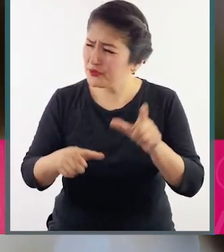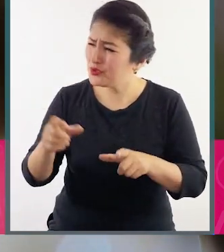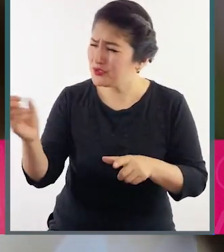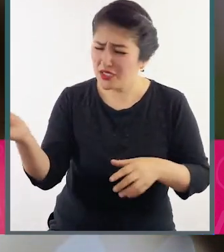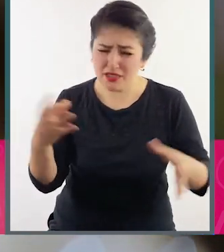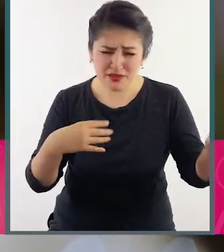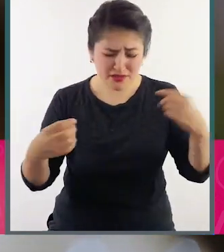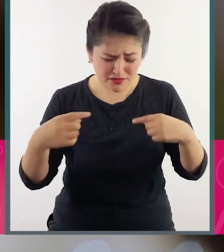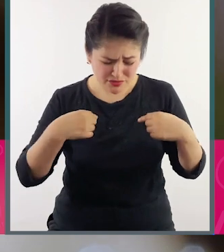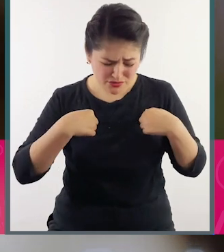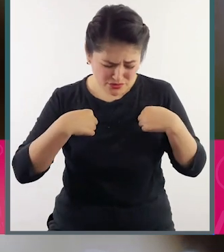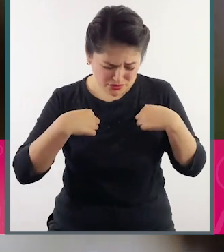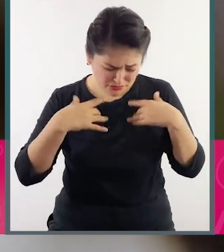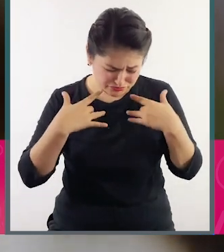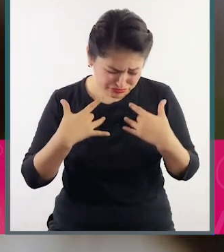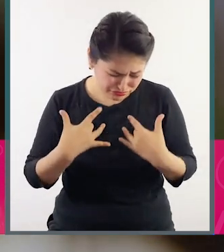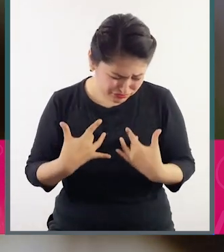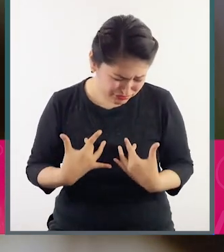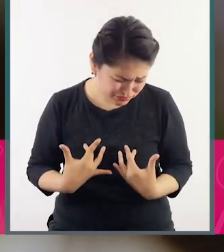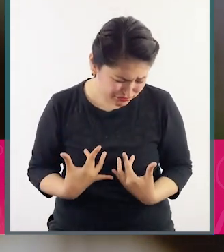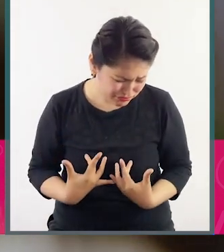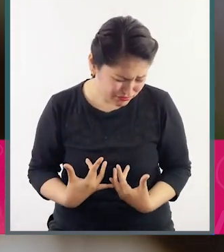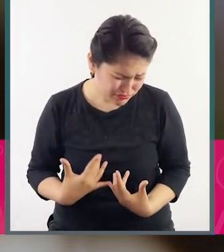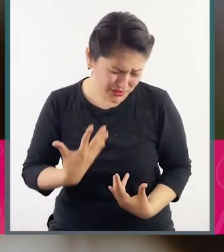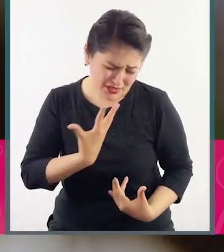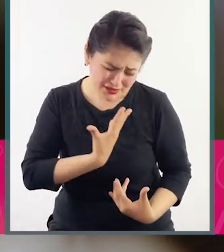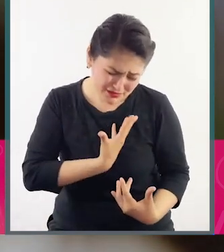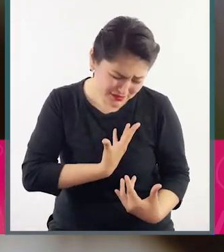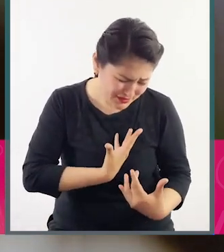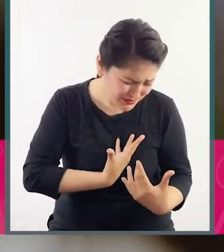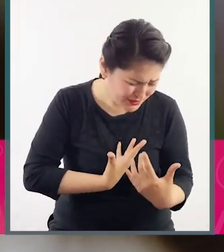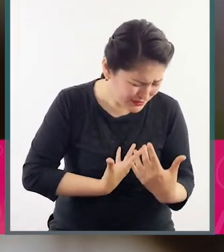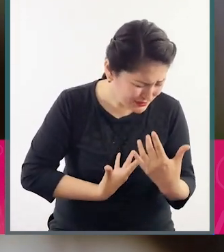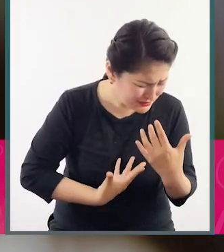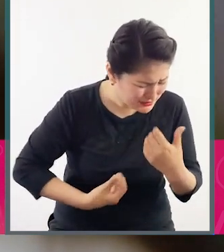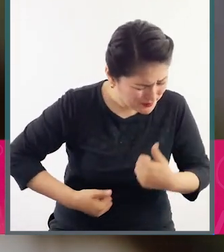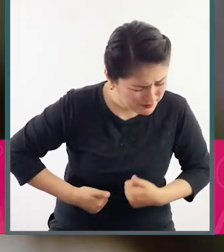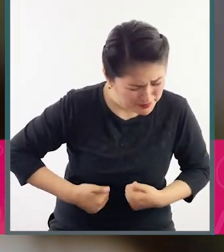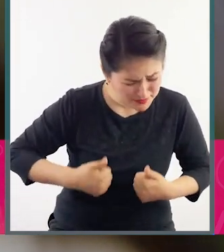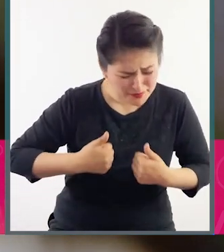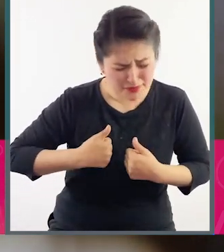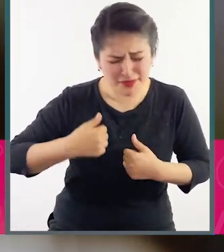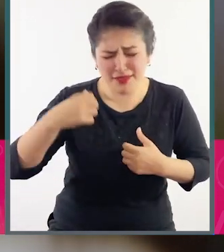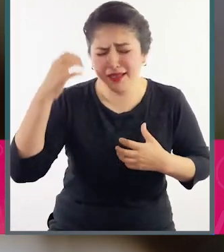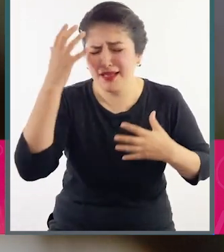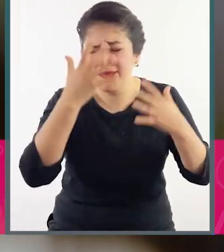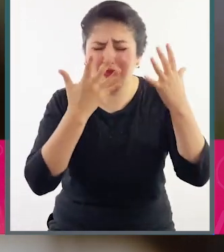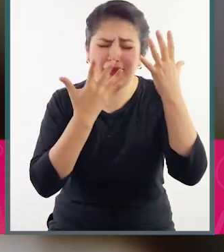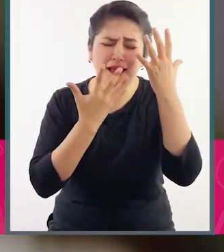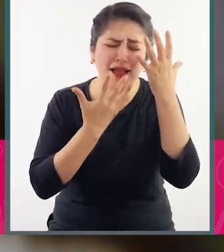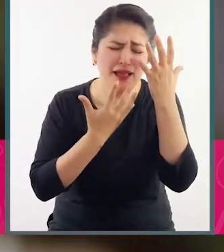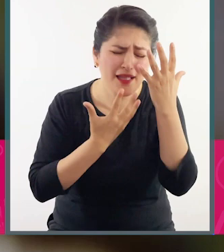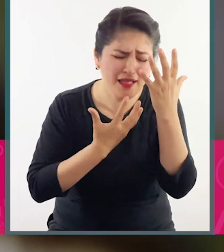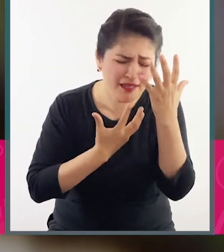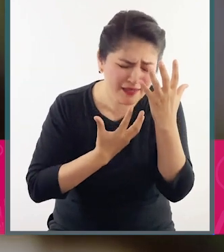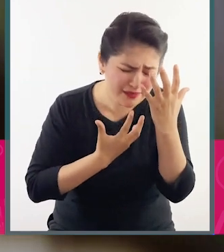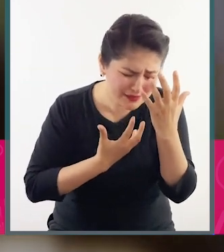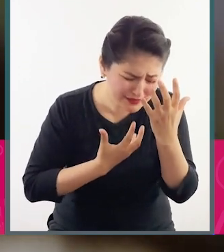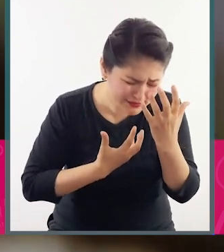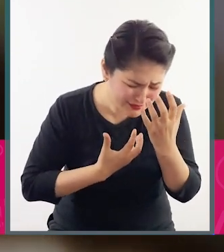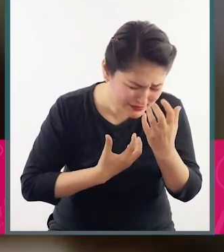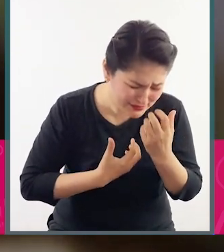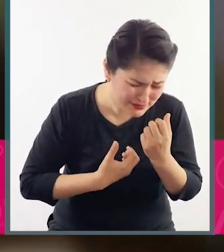Dicen que triste estoy, que vivo en lamentos.